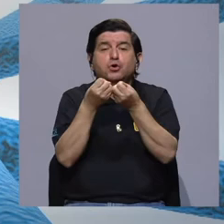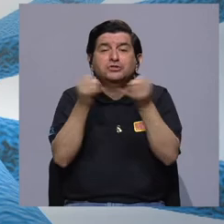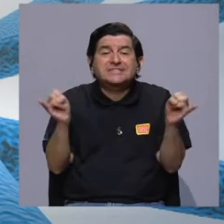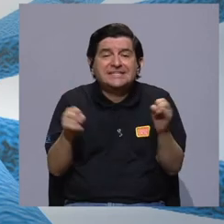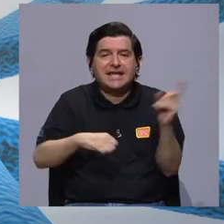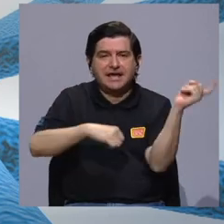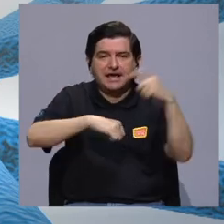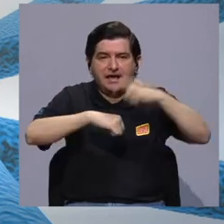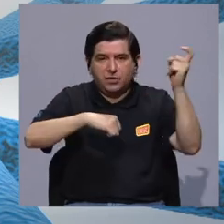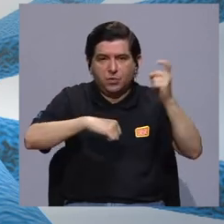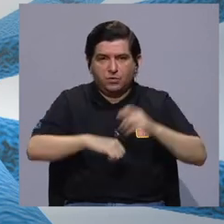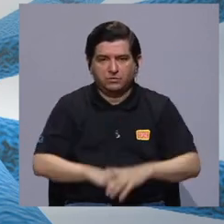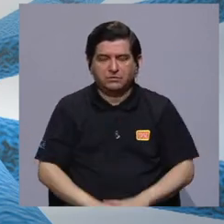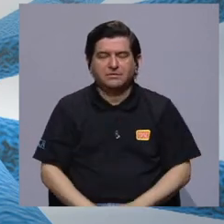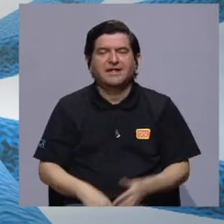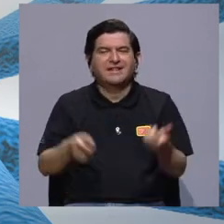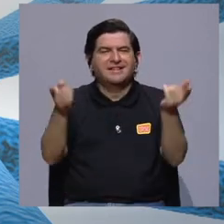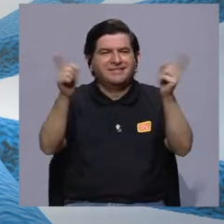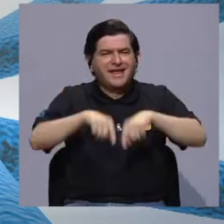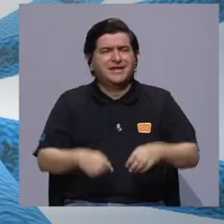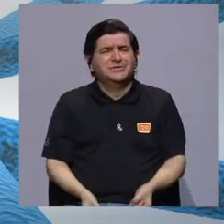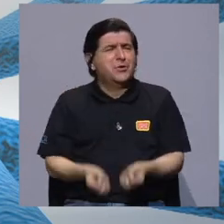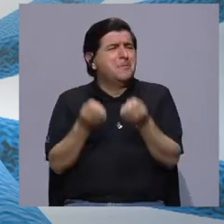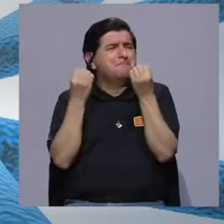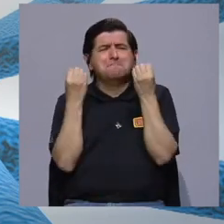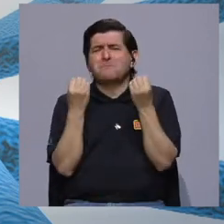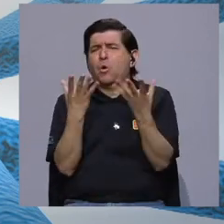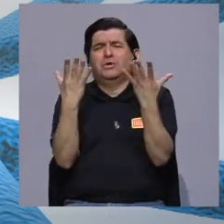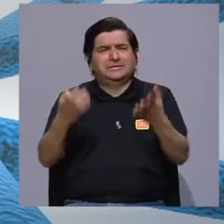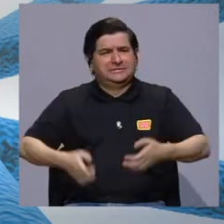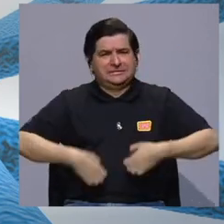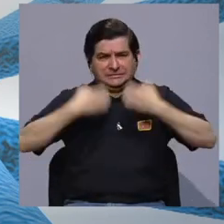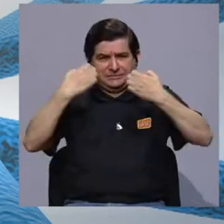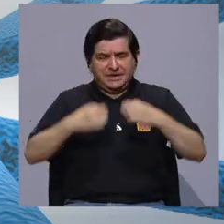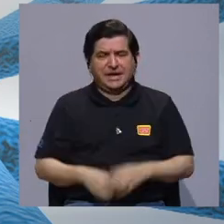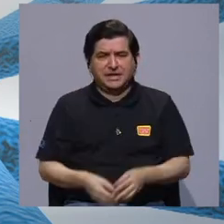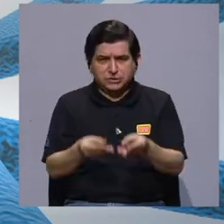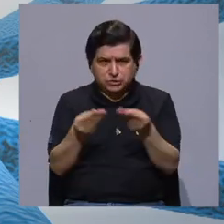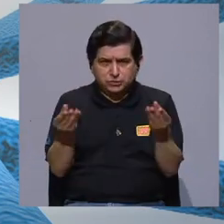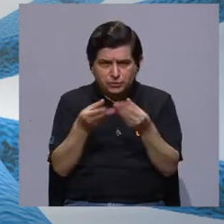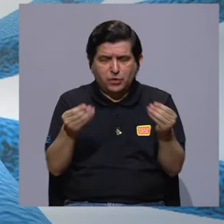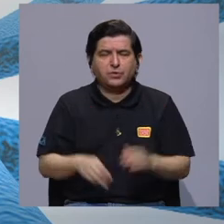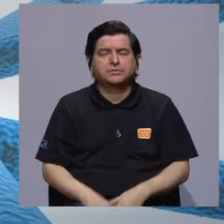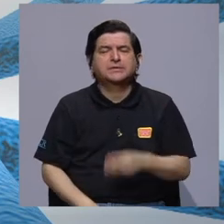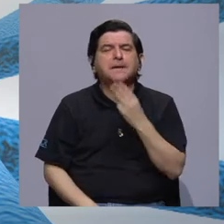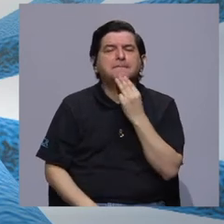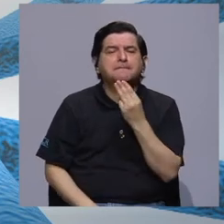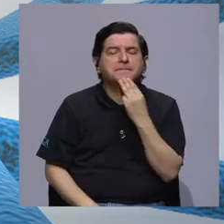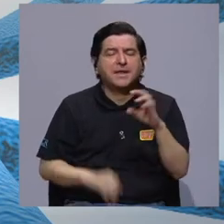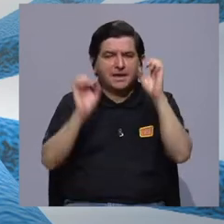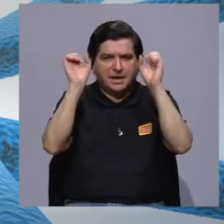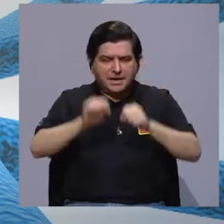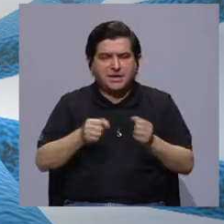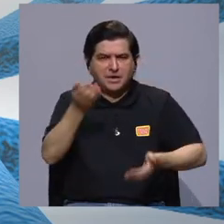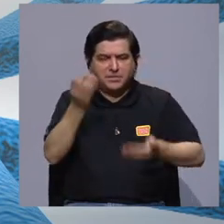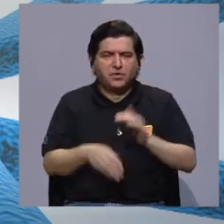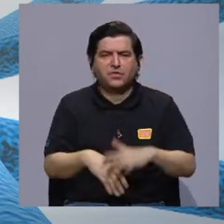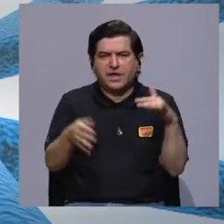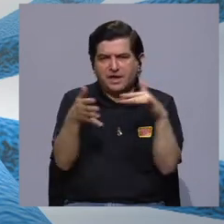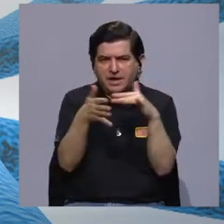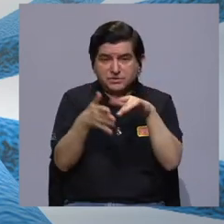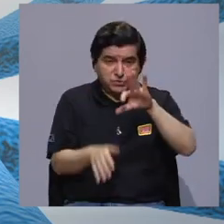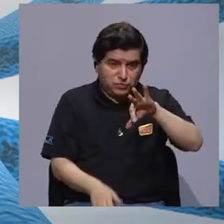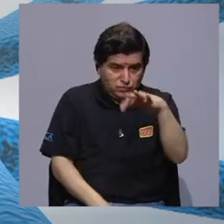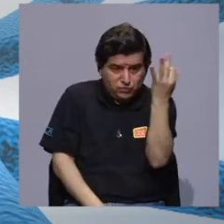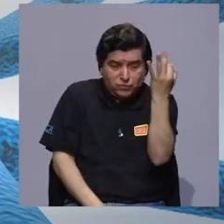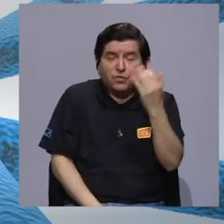refiero. De hecho, hay muchísimas más que produzcan miel y que podrían tener potenciales para ser